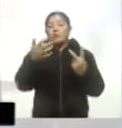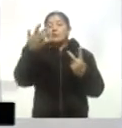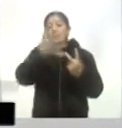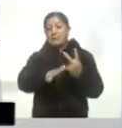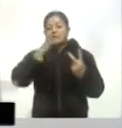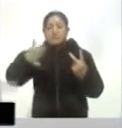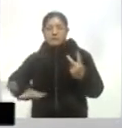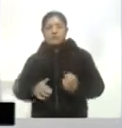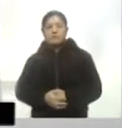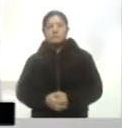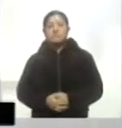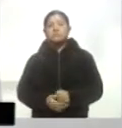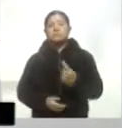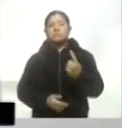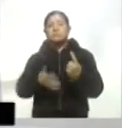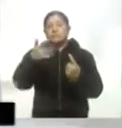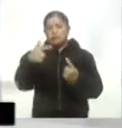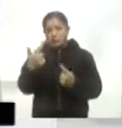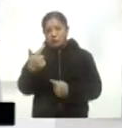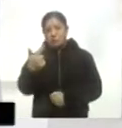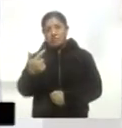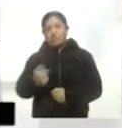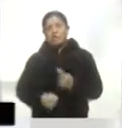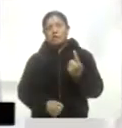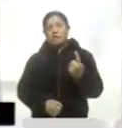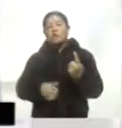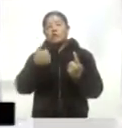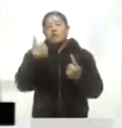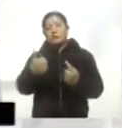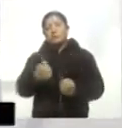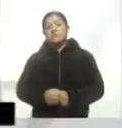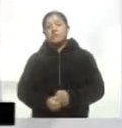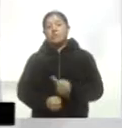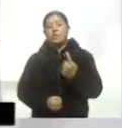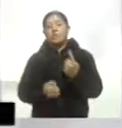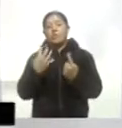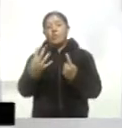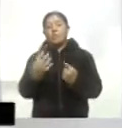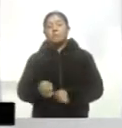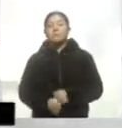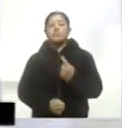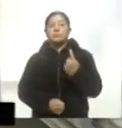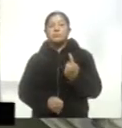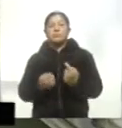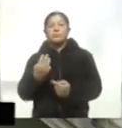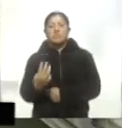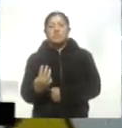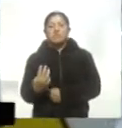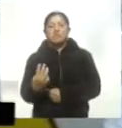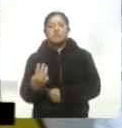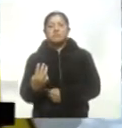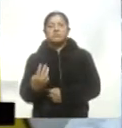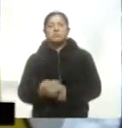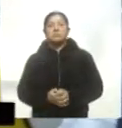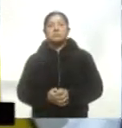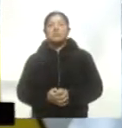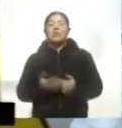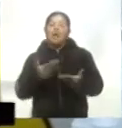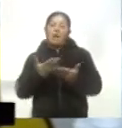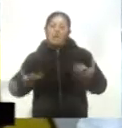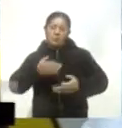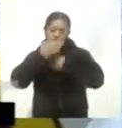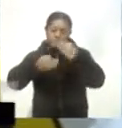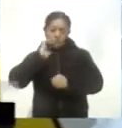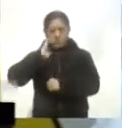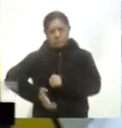10, Emiliano Zapata 7, Lázaro Cárdenas 6, Benito Juárez 4 y Tecopilco suma 3. Con información de la redacción,